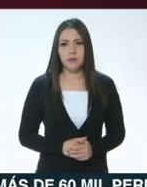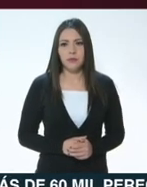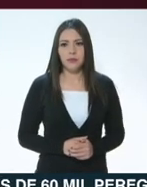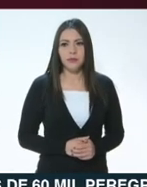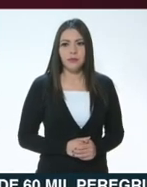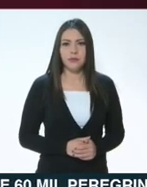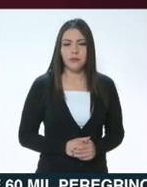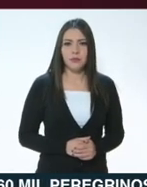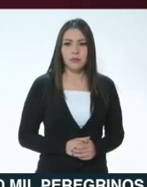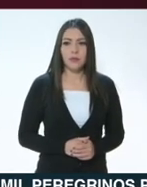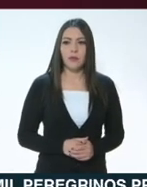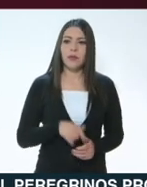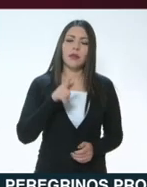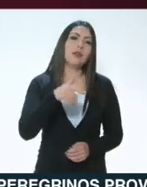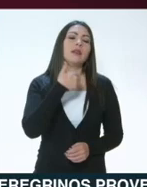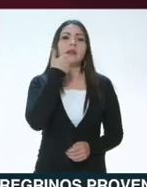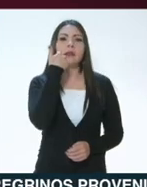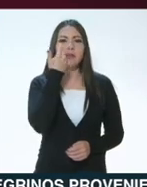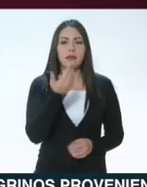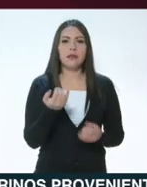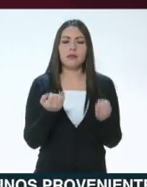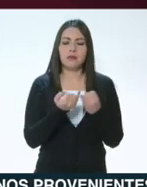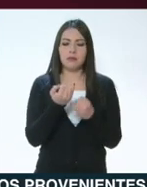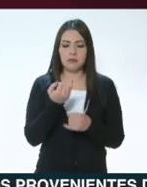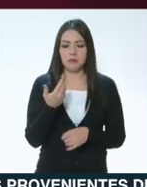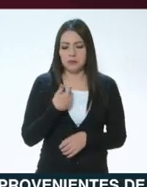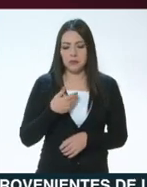incluso a plantearlo a la empresa